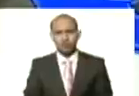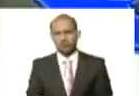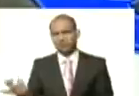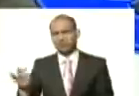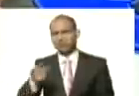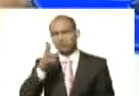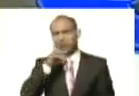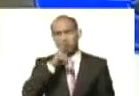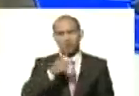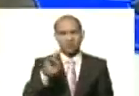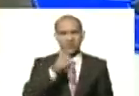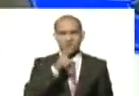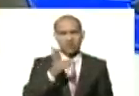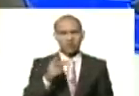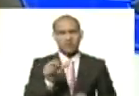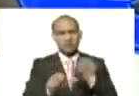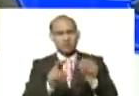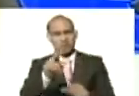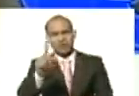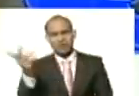repugnante, muy repugnante para el siglo XXI.